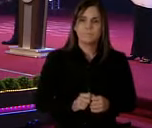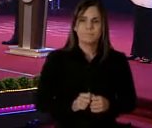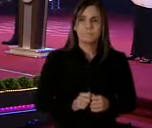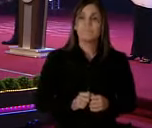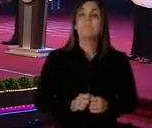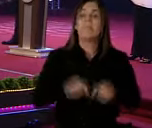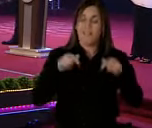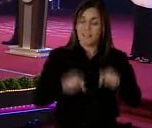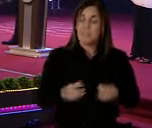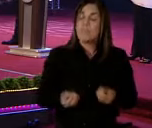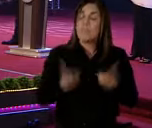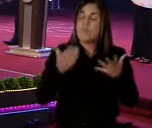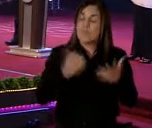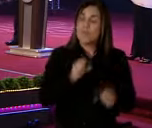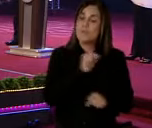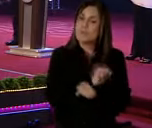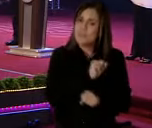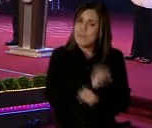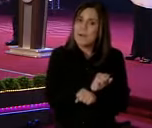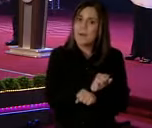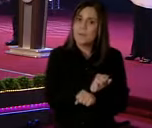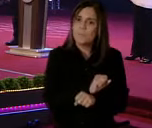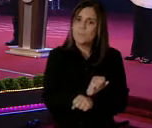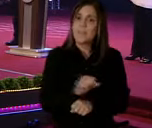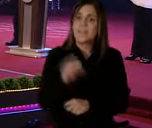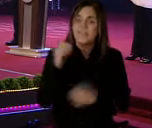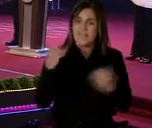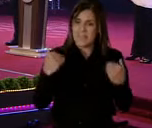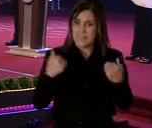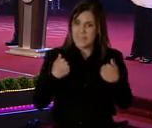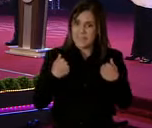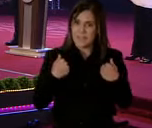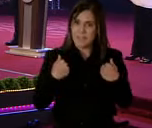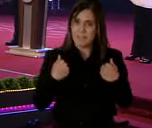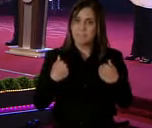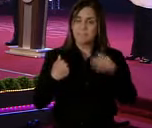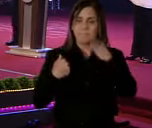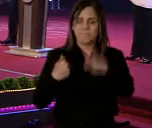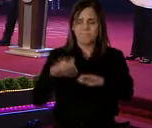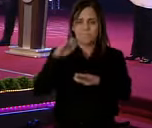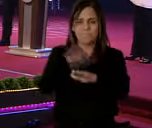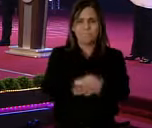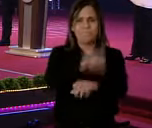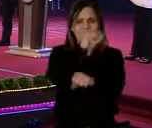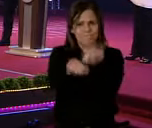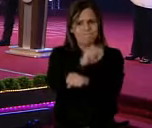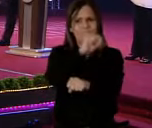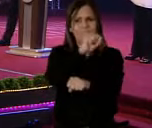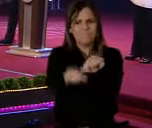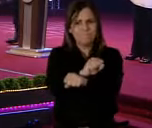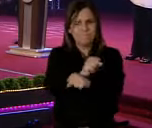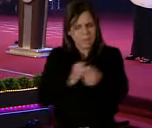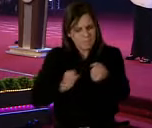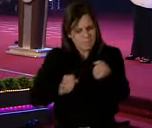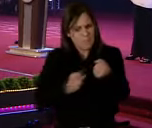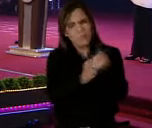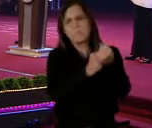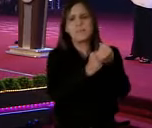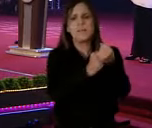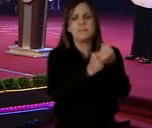donde sea, aquí hay trabajo. Lo que tiene es que poner sus manos en el arado. Amén. Para que impulsemos la,